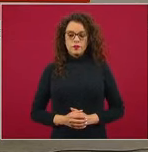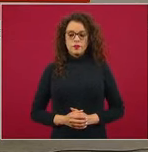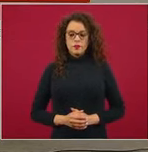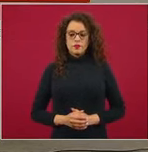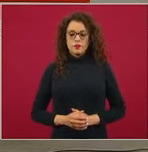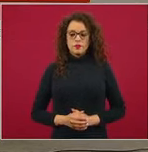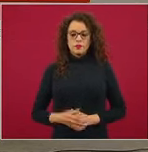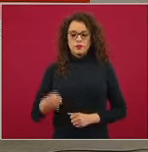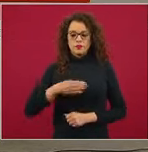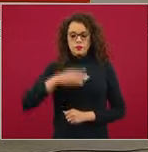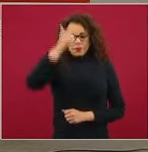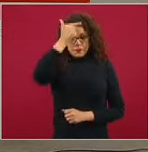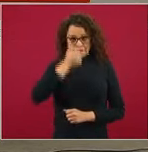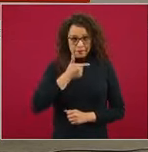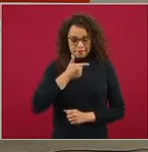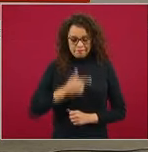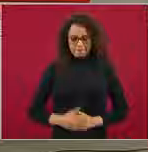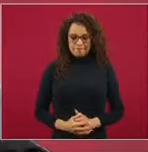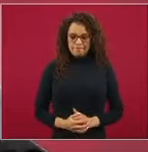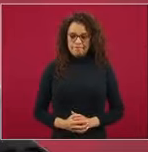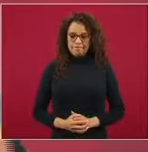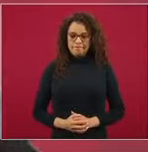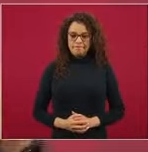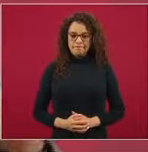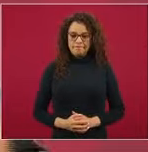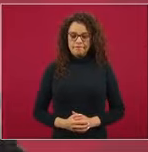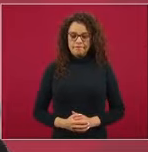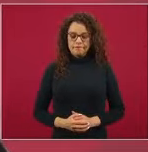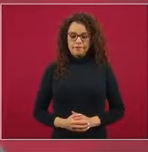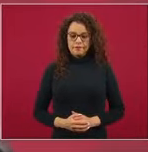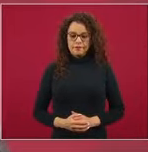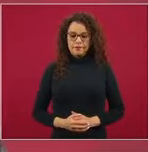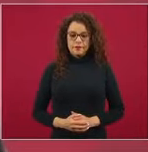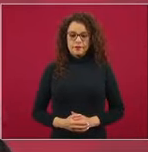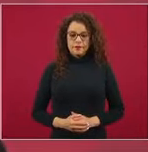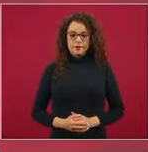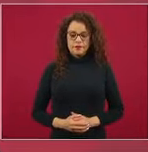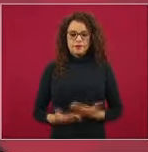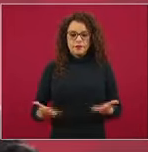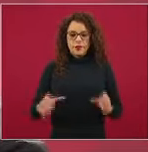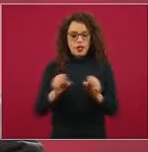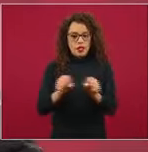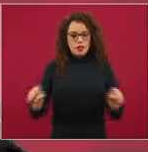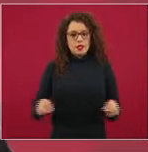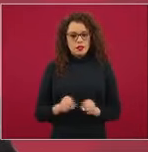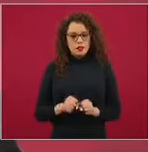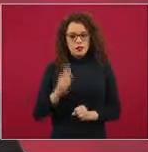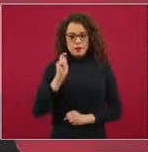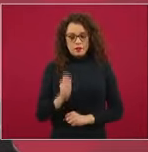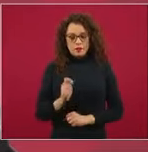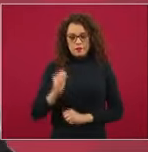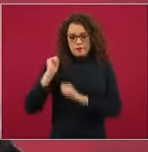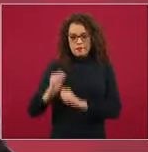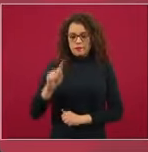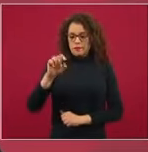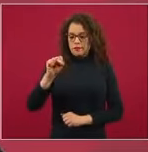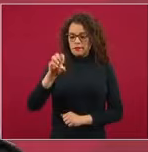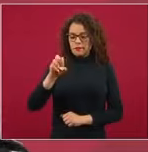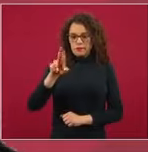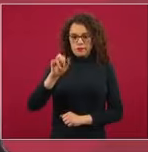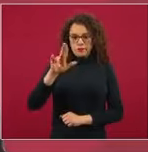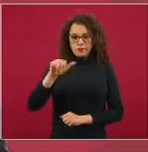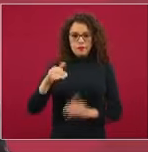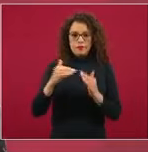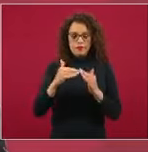Muy buenas noches. Tengan todas y todos ustedes aquí en la sala, en el Salón Tesorería del Palacio Nacional